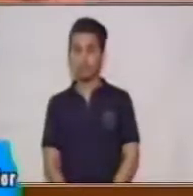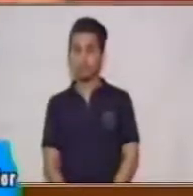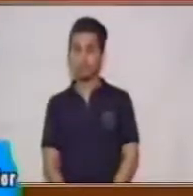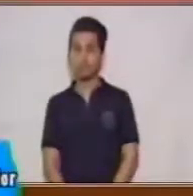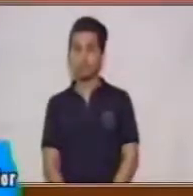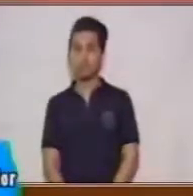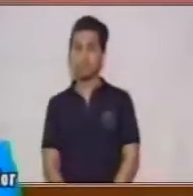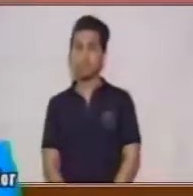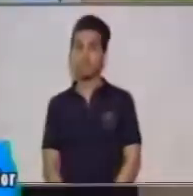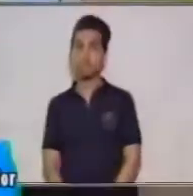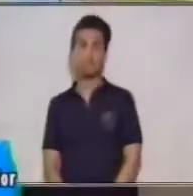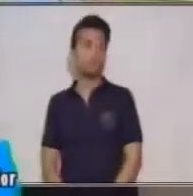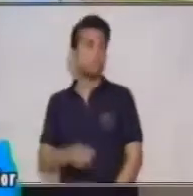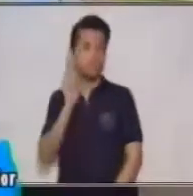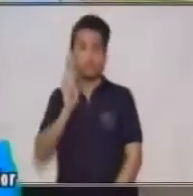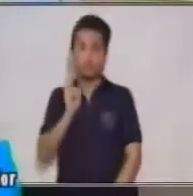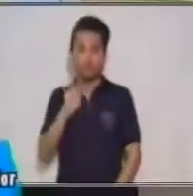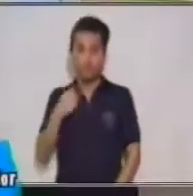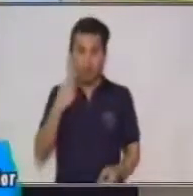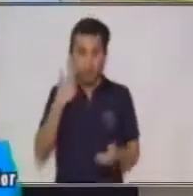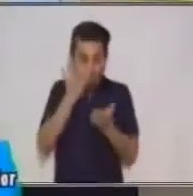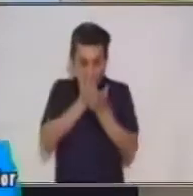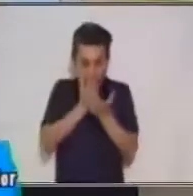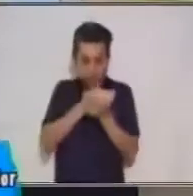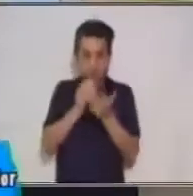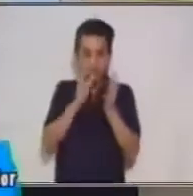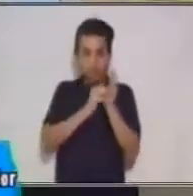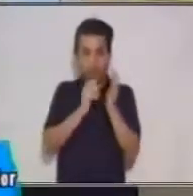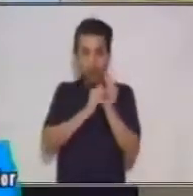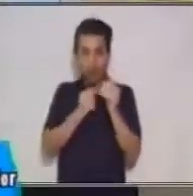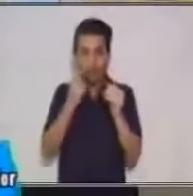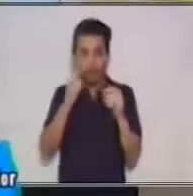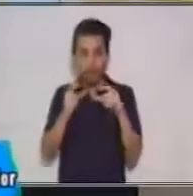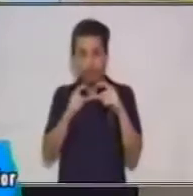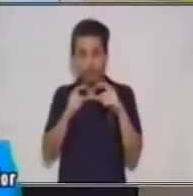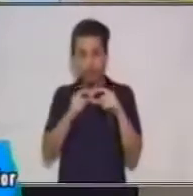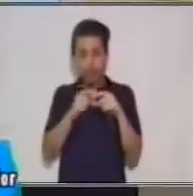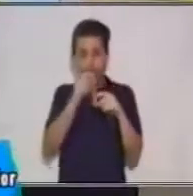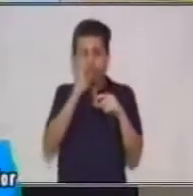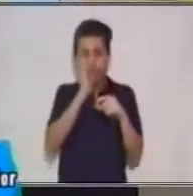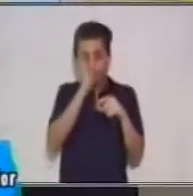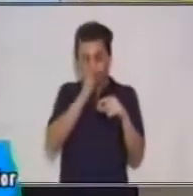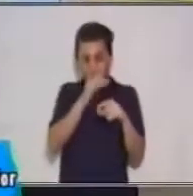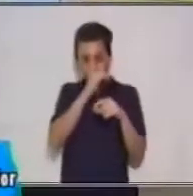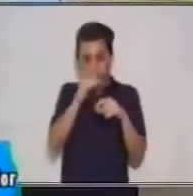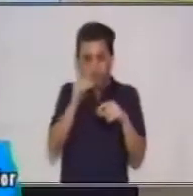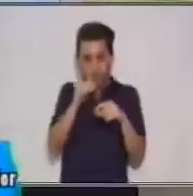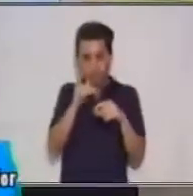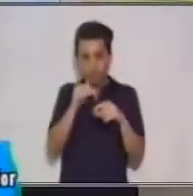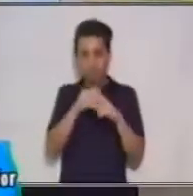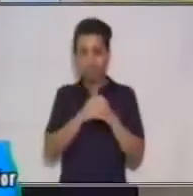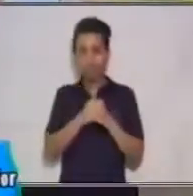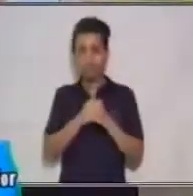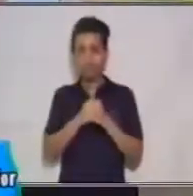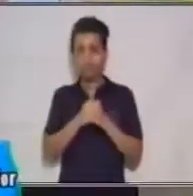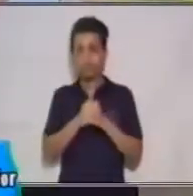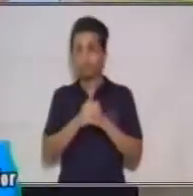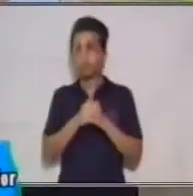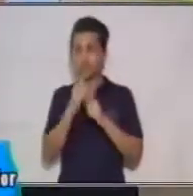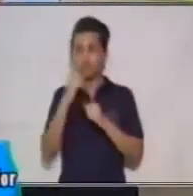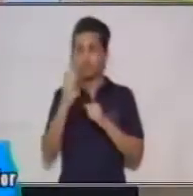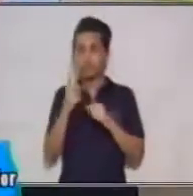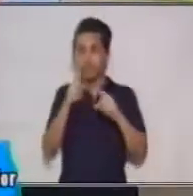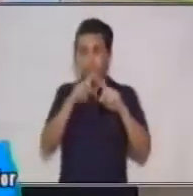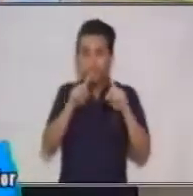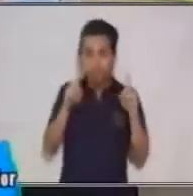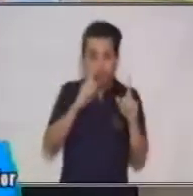siempre dividí en un cuarto la silueta y Siempre hay una diferencia en cuanto a